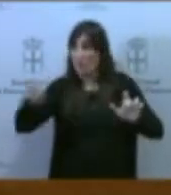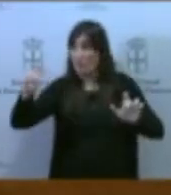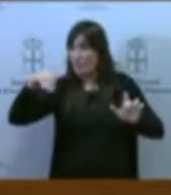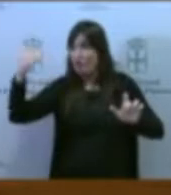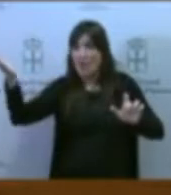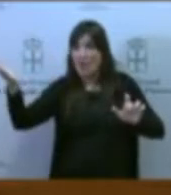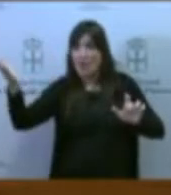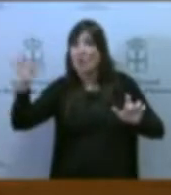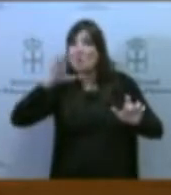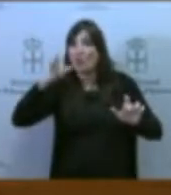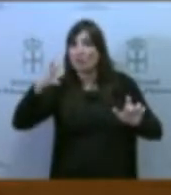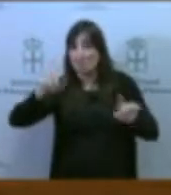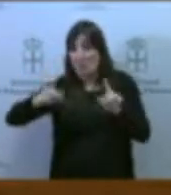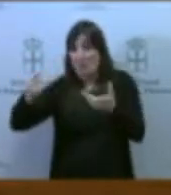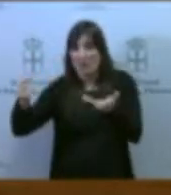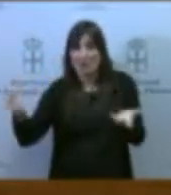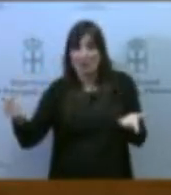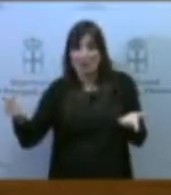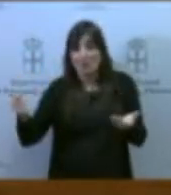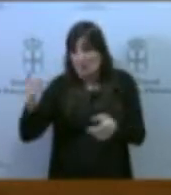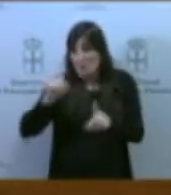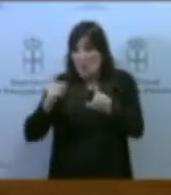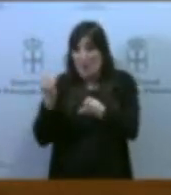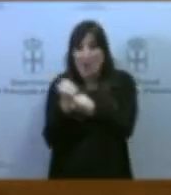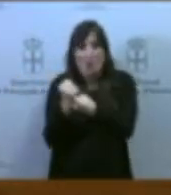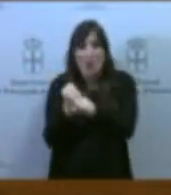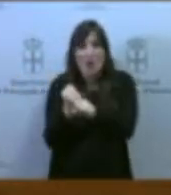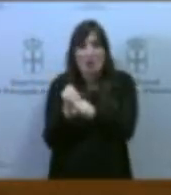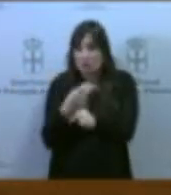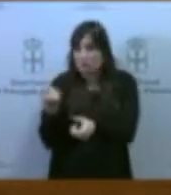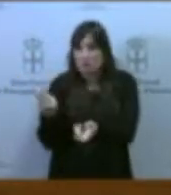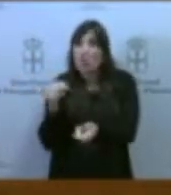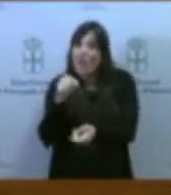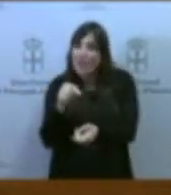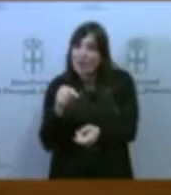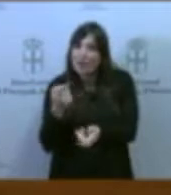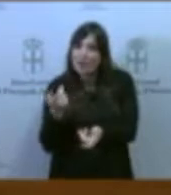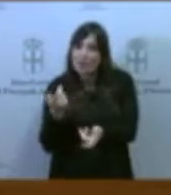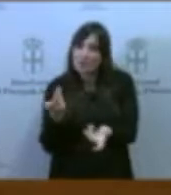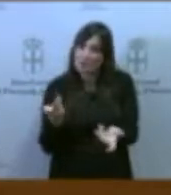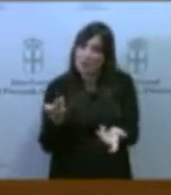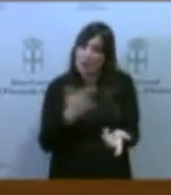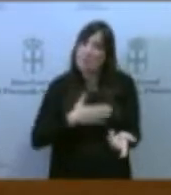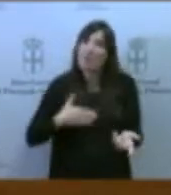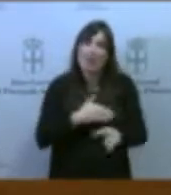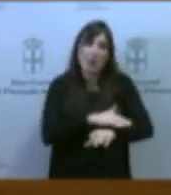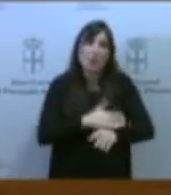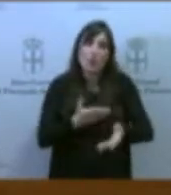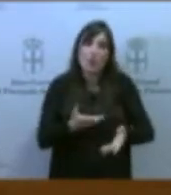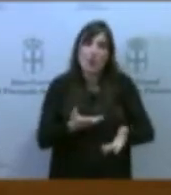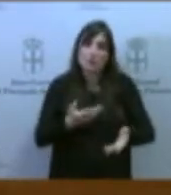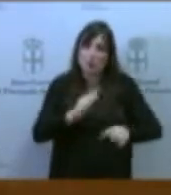motivos laborales. Y ahí tienen que verlo sus gobiernos. No tenemos que ver nosotros, tienen que verlo sus gobiernos.